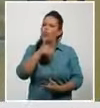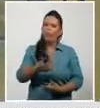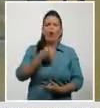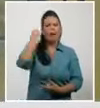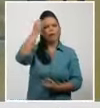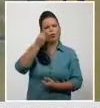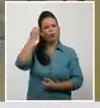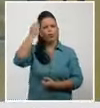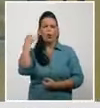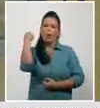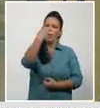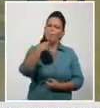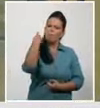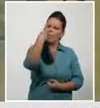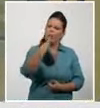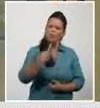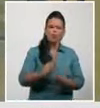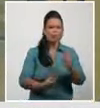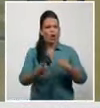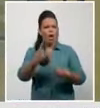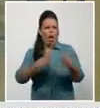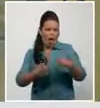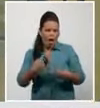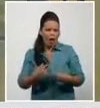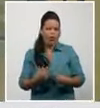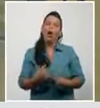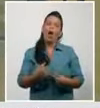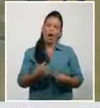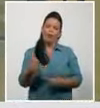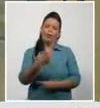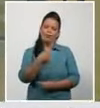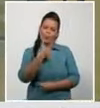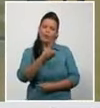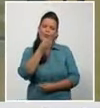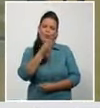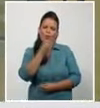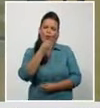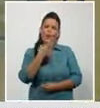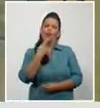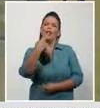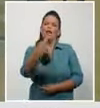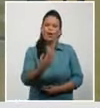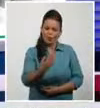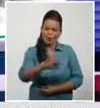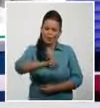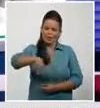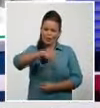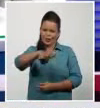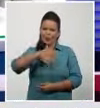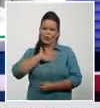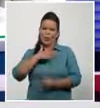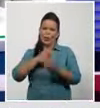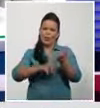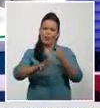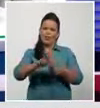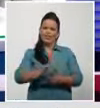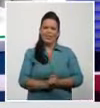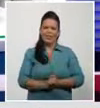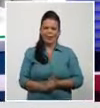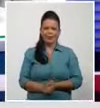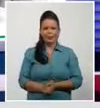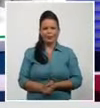incluso que deseas hacernos. Acá aguardamos para nosotros actualizarte sobre lo que sucede en nuestra provincia. Así es. A